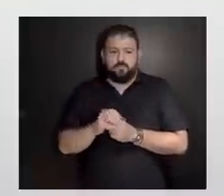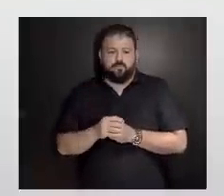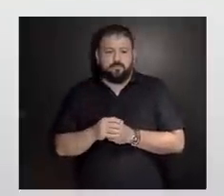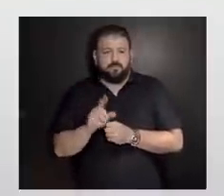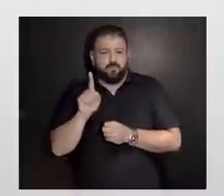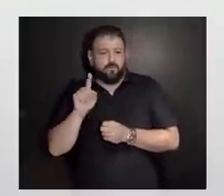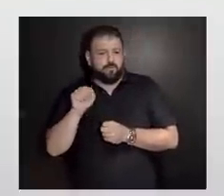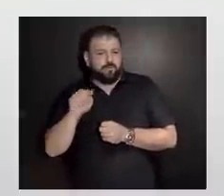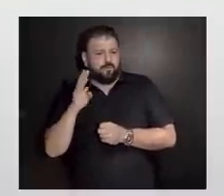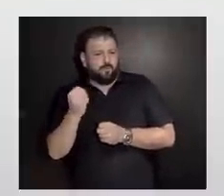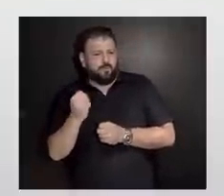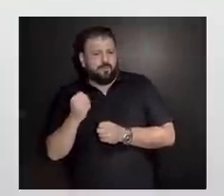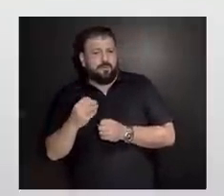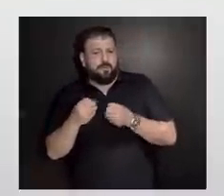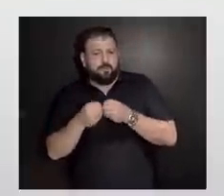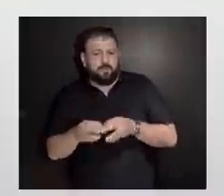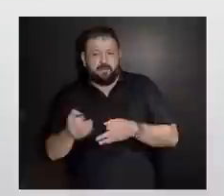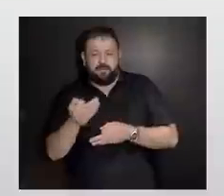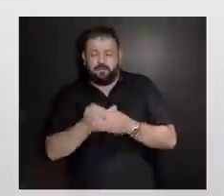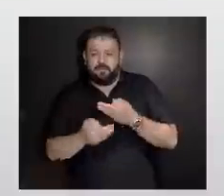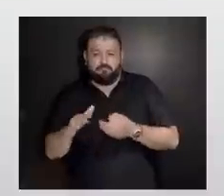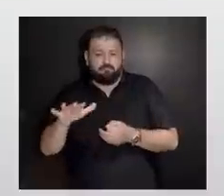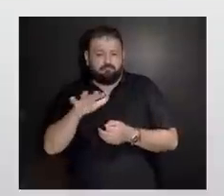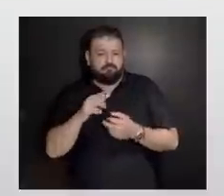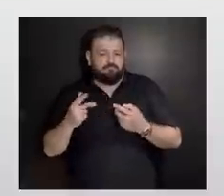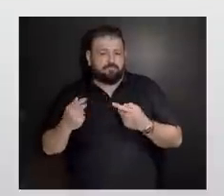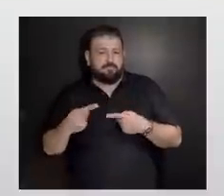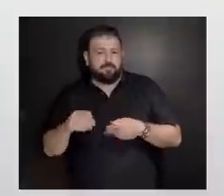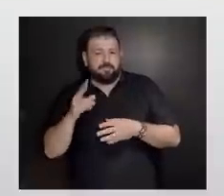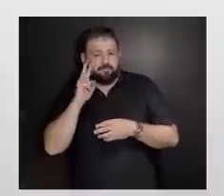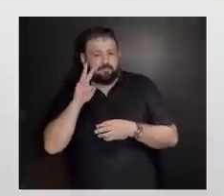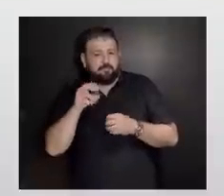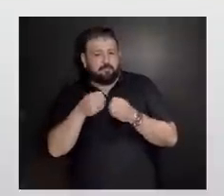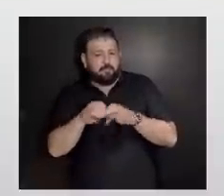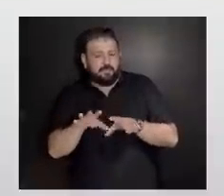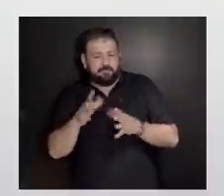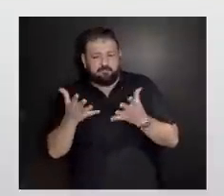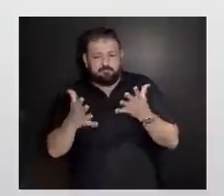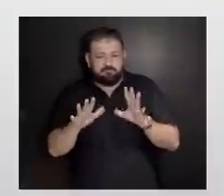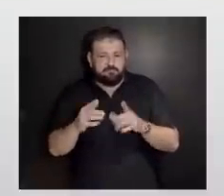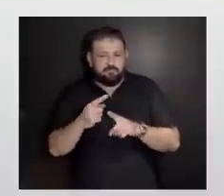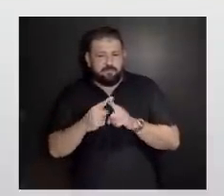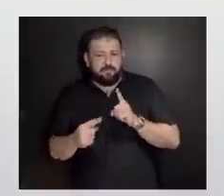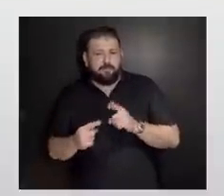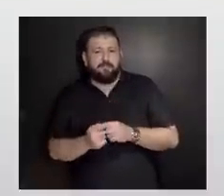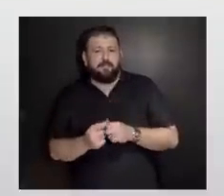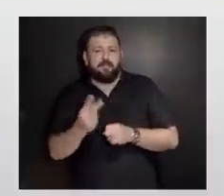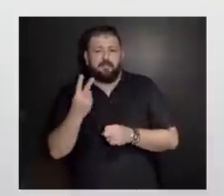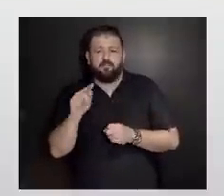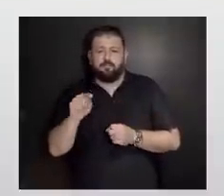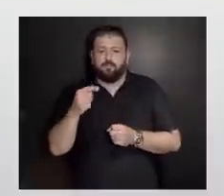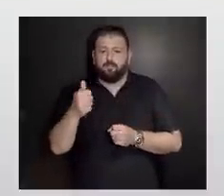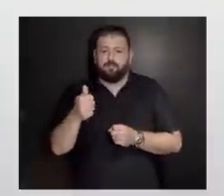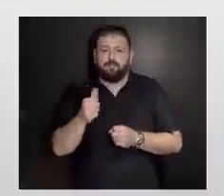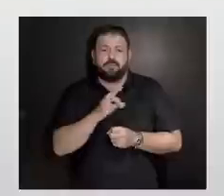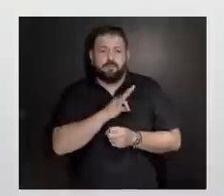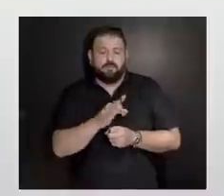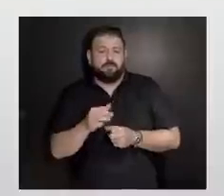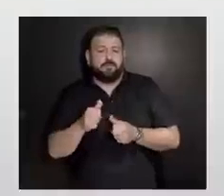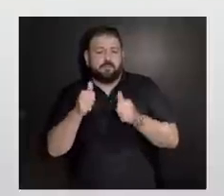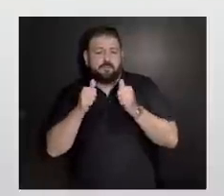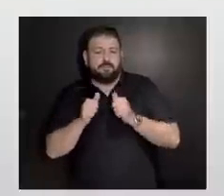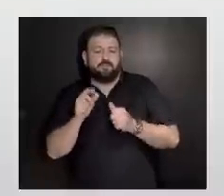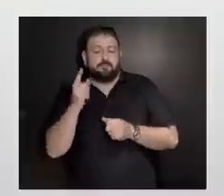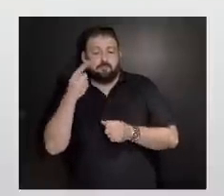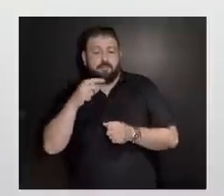el 1.9% de pérdida de la visión de manera moderada a severa y el 2.6% de ceguera. Para